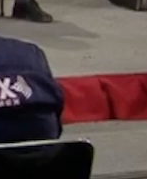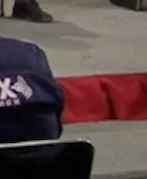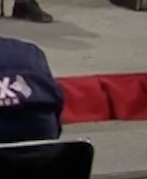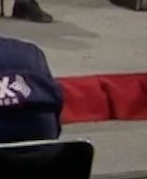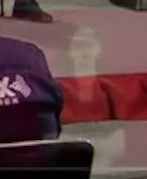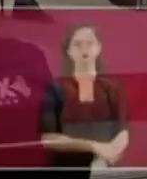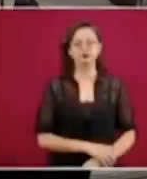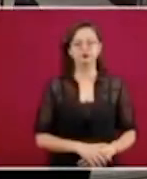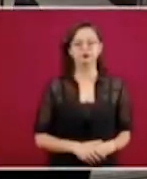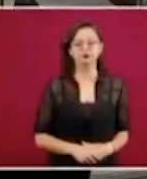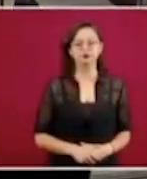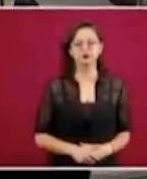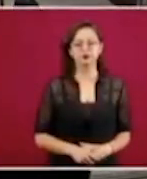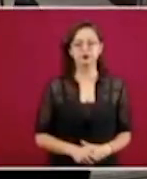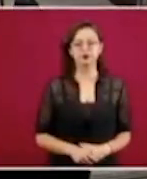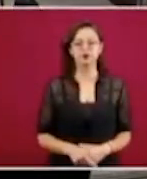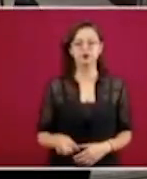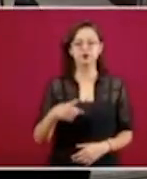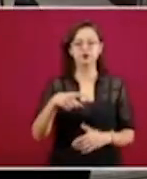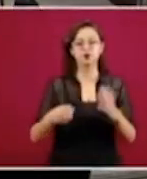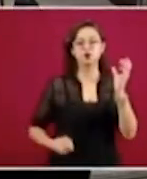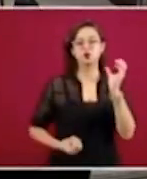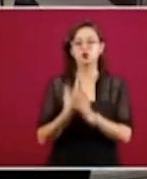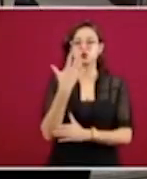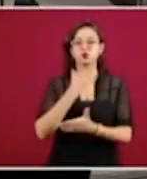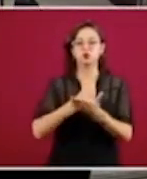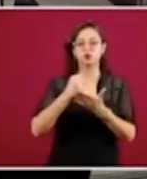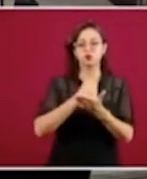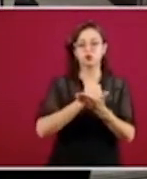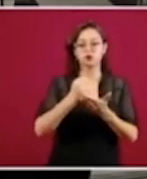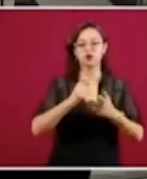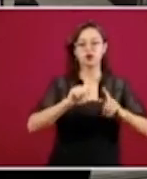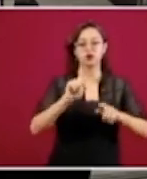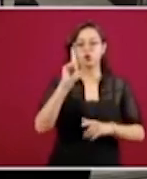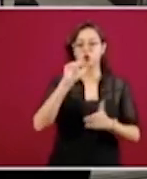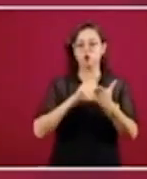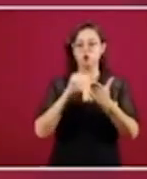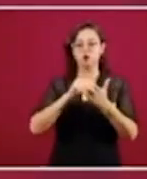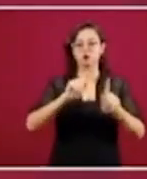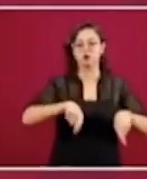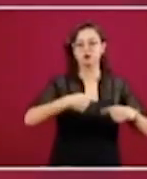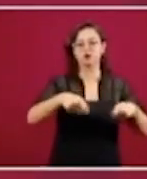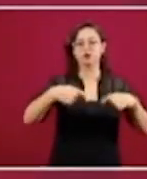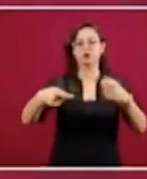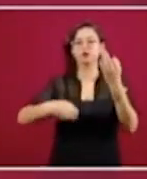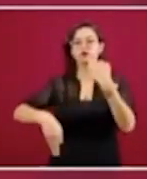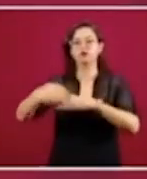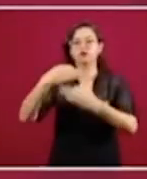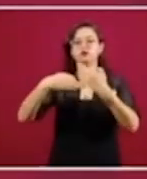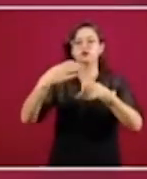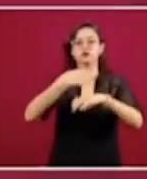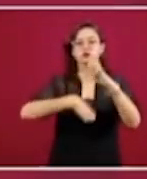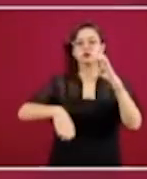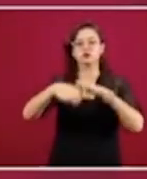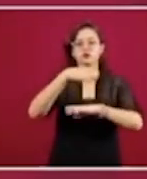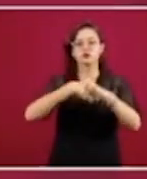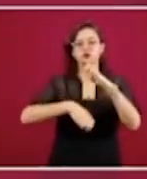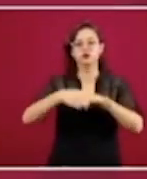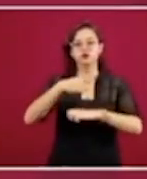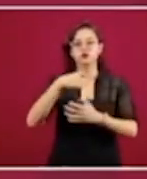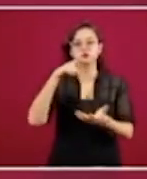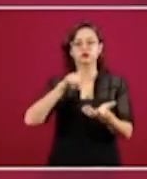el 1 millón de nuevos créditos sería a todas las empresas que tienen